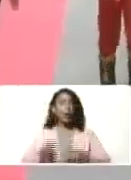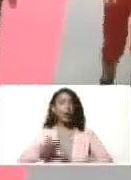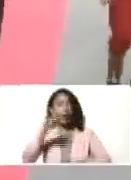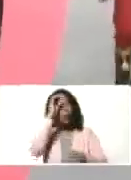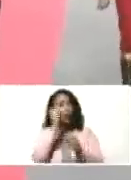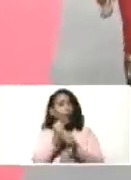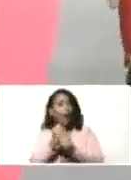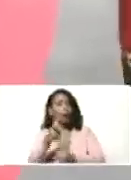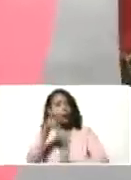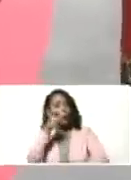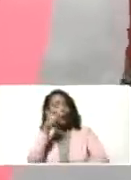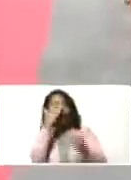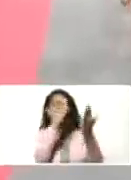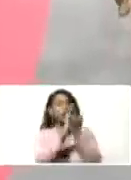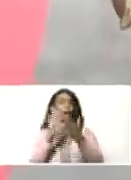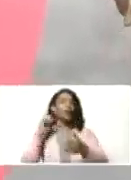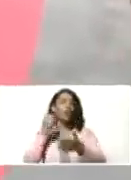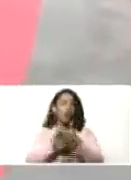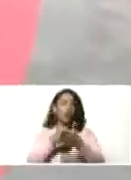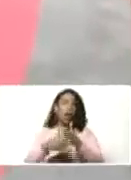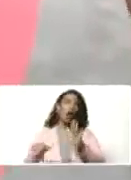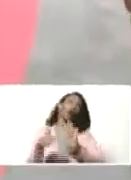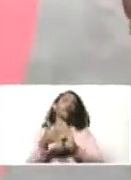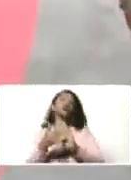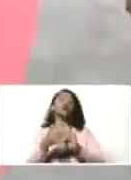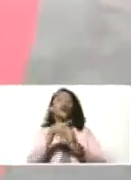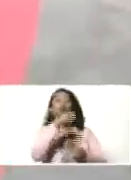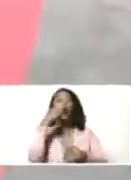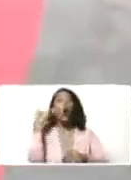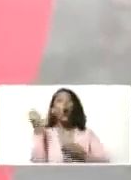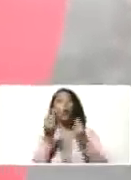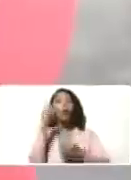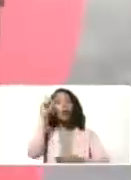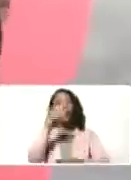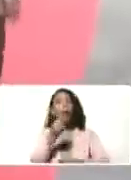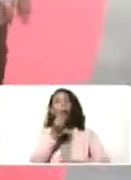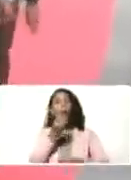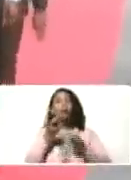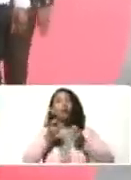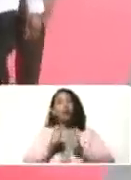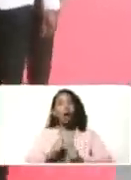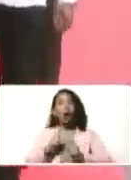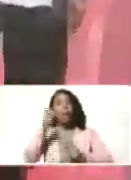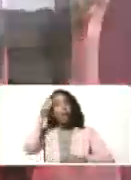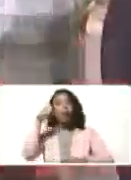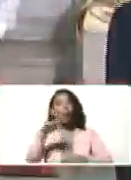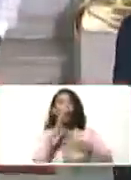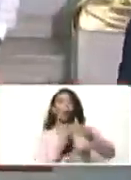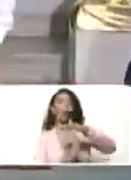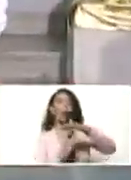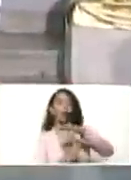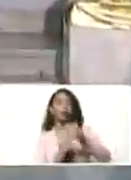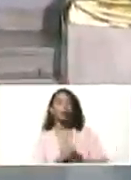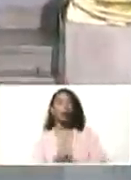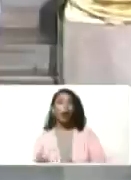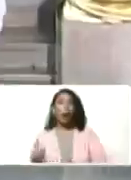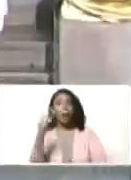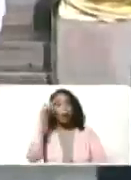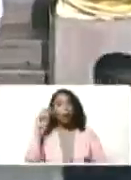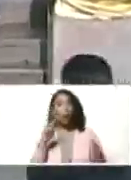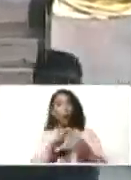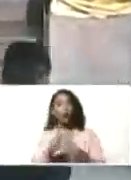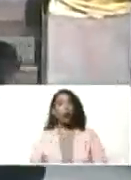la seguridad fronteriza, la lucha contra el narcotráfico, así como también el buen tratamiento de la población migratoria. Un primer encuentro